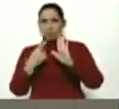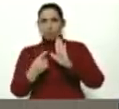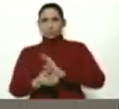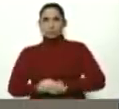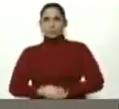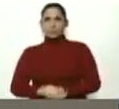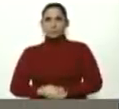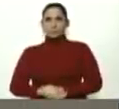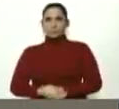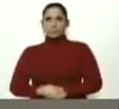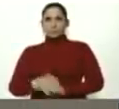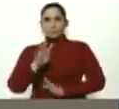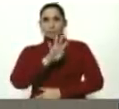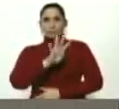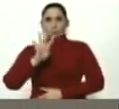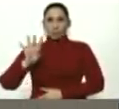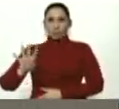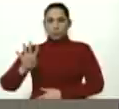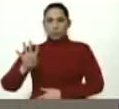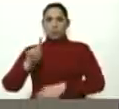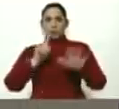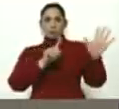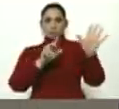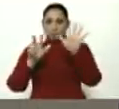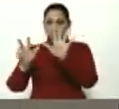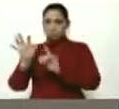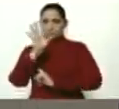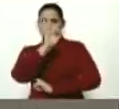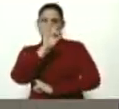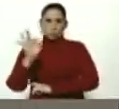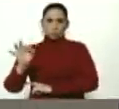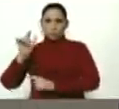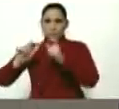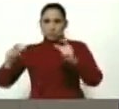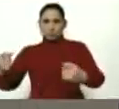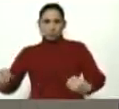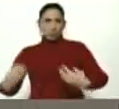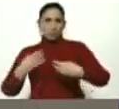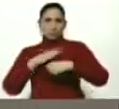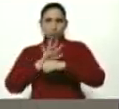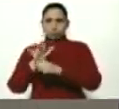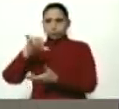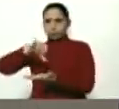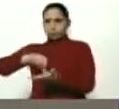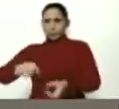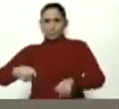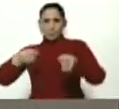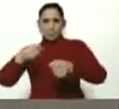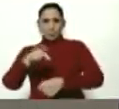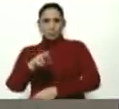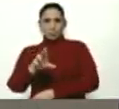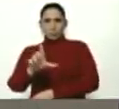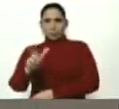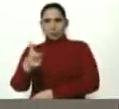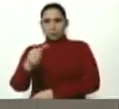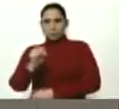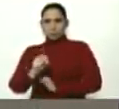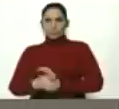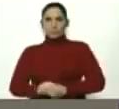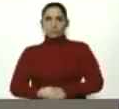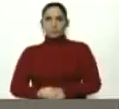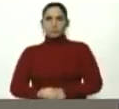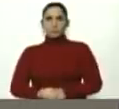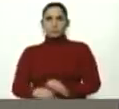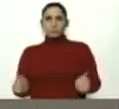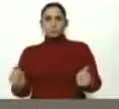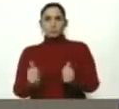fin. 44, el 68% de los casos provienen del foco del mercado de las pulgas, con